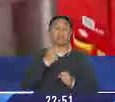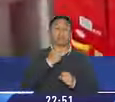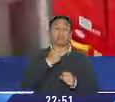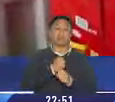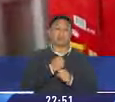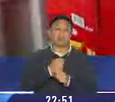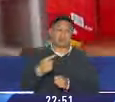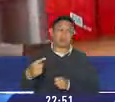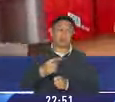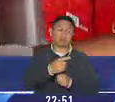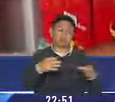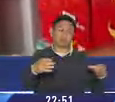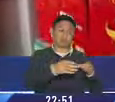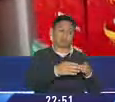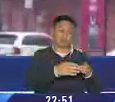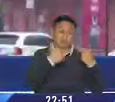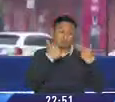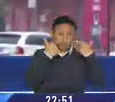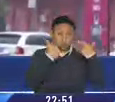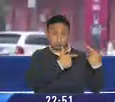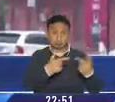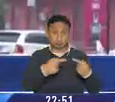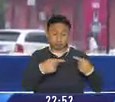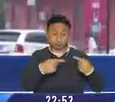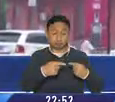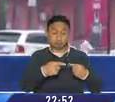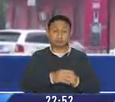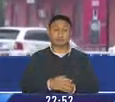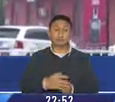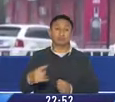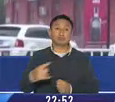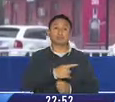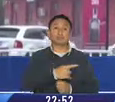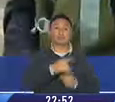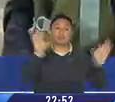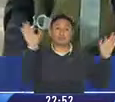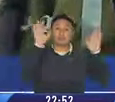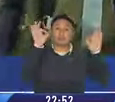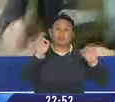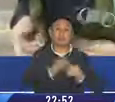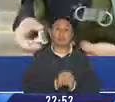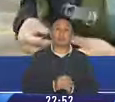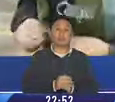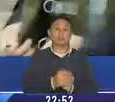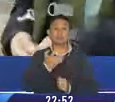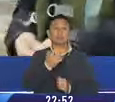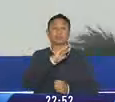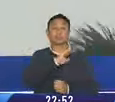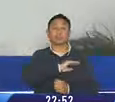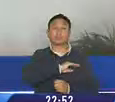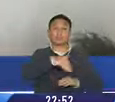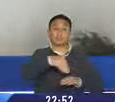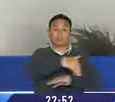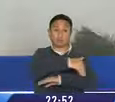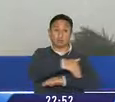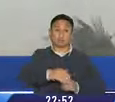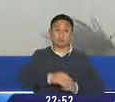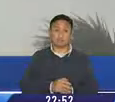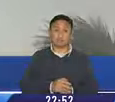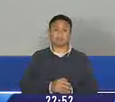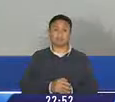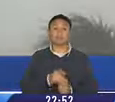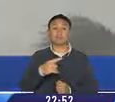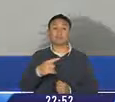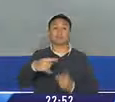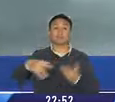Bishan. Realizamos patrullas constantes en las instalaciones de suministro de energía en los 15 municipios y calles. El paso del tifón